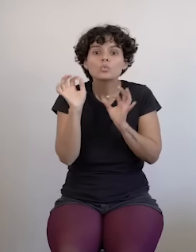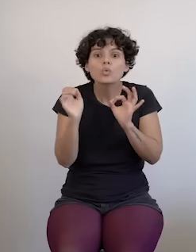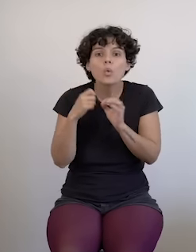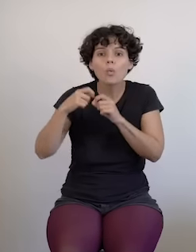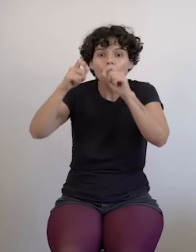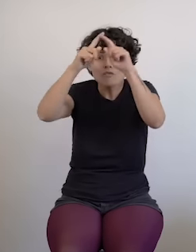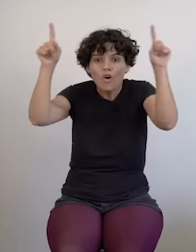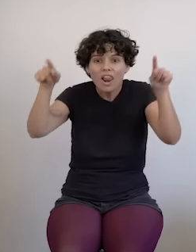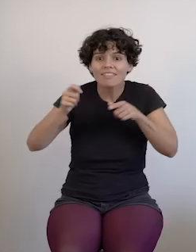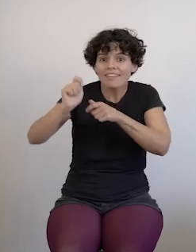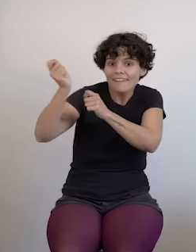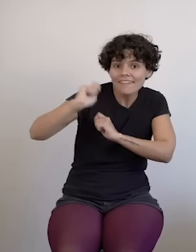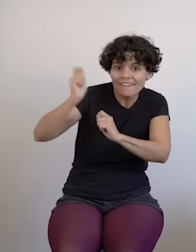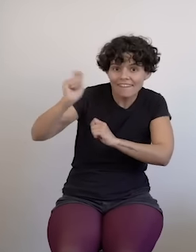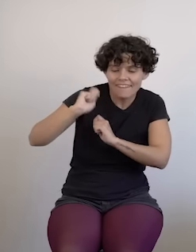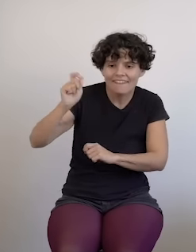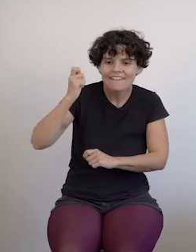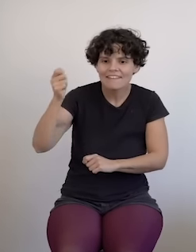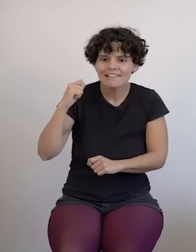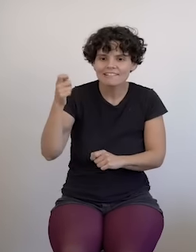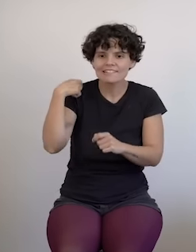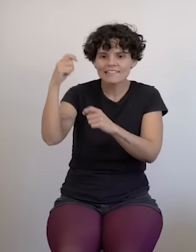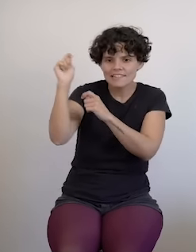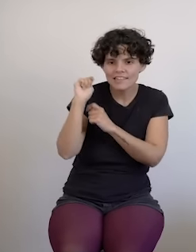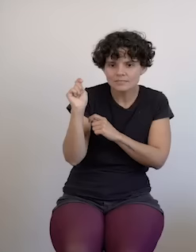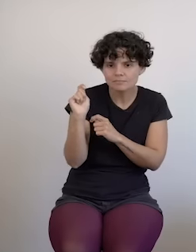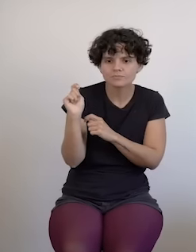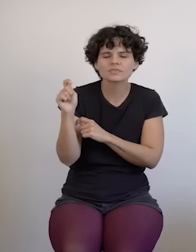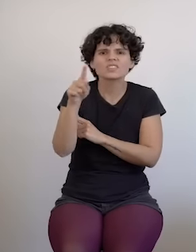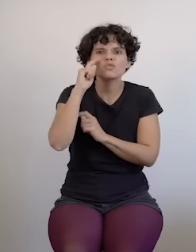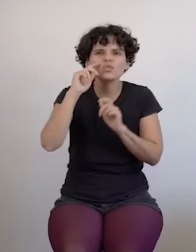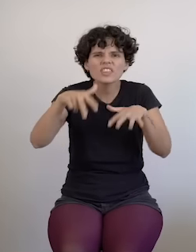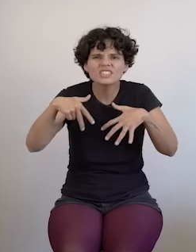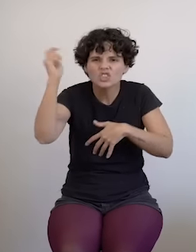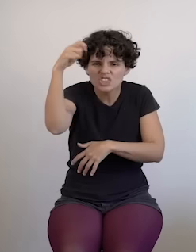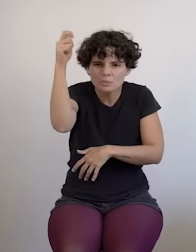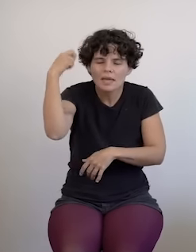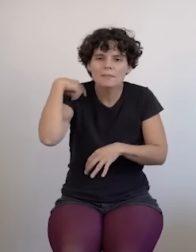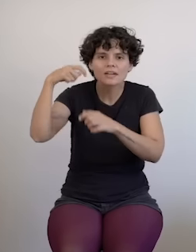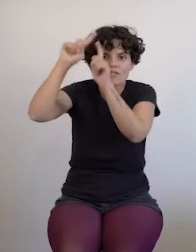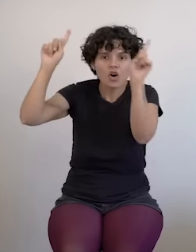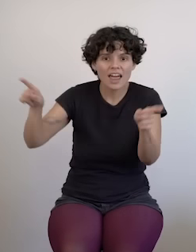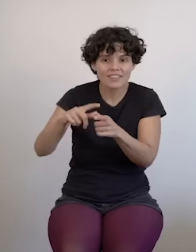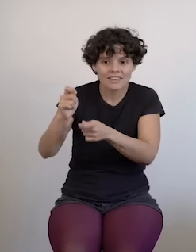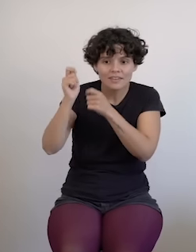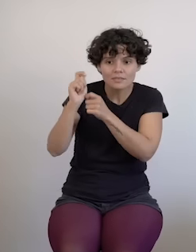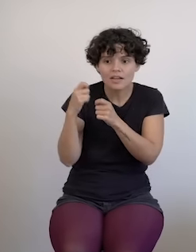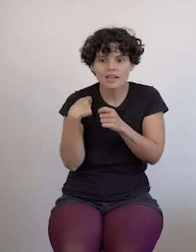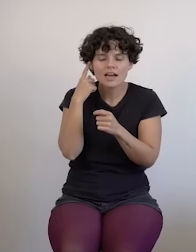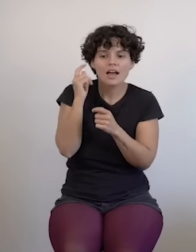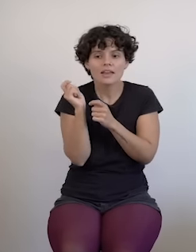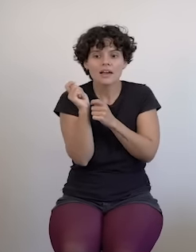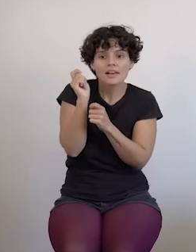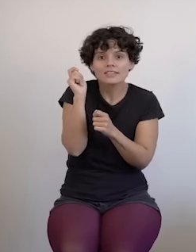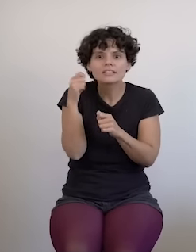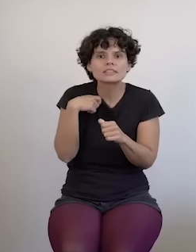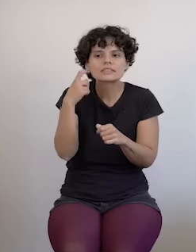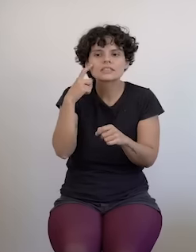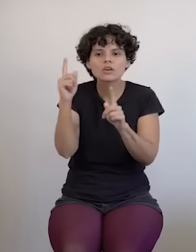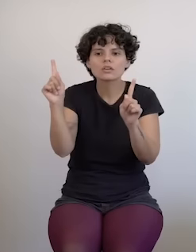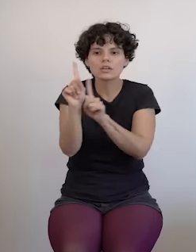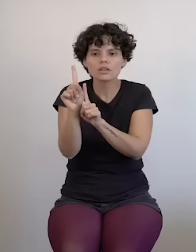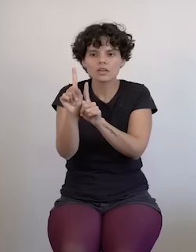tan chiquitito él que se arranca con un volantín. Se pelea, se depiló las patas. Le puso un volantín el 18 de septiembre, pescó una señora, pum,